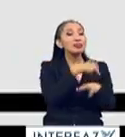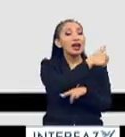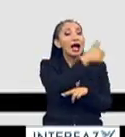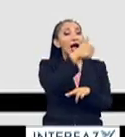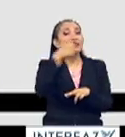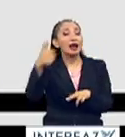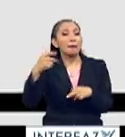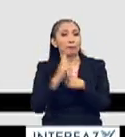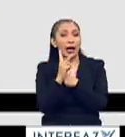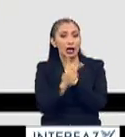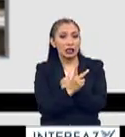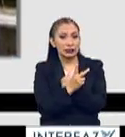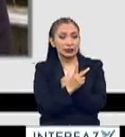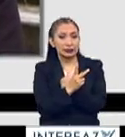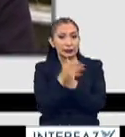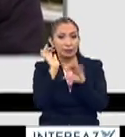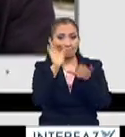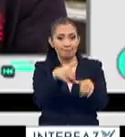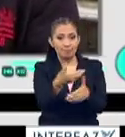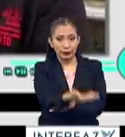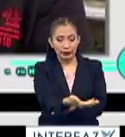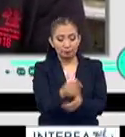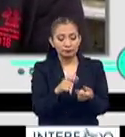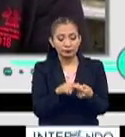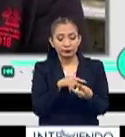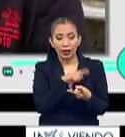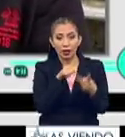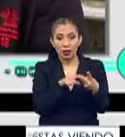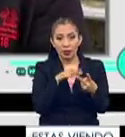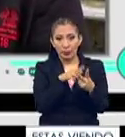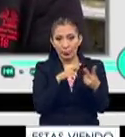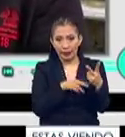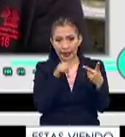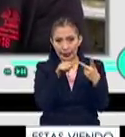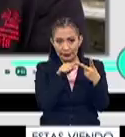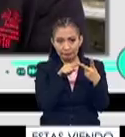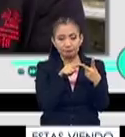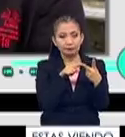al menos de cada país que solicitó. La segunda es